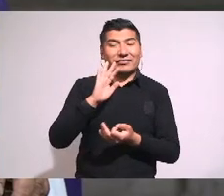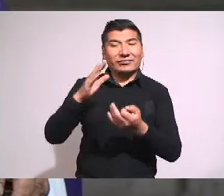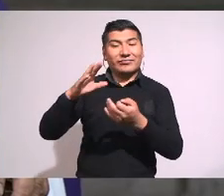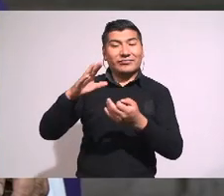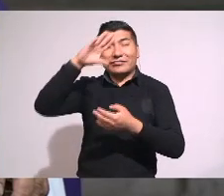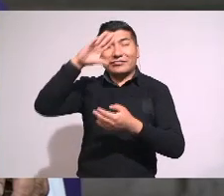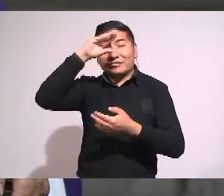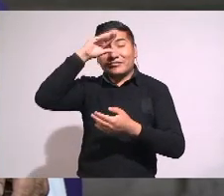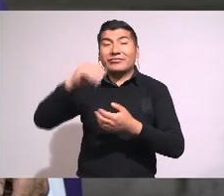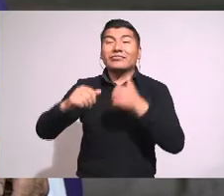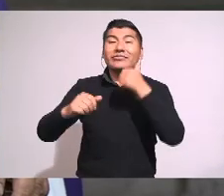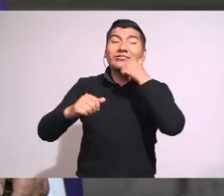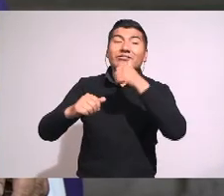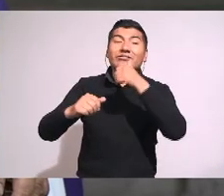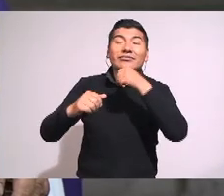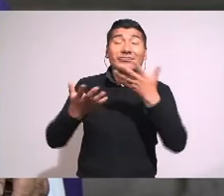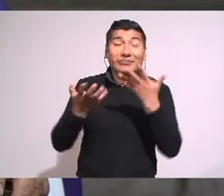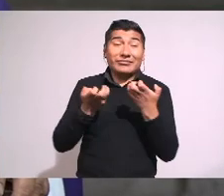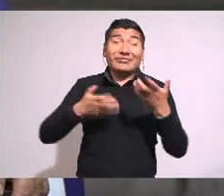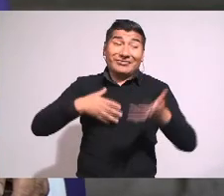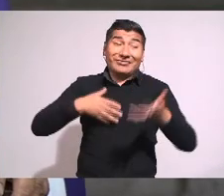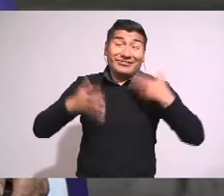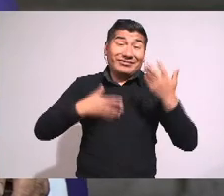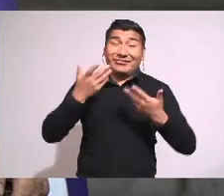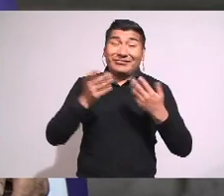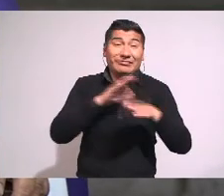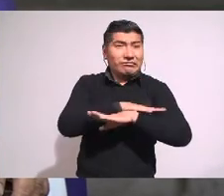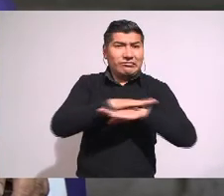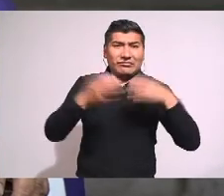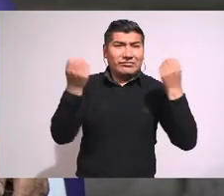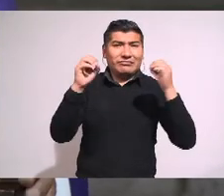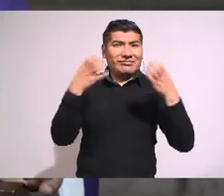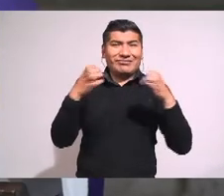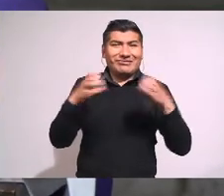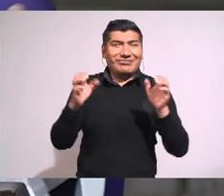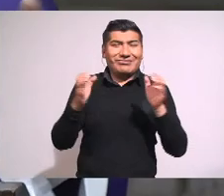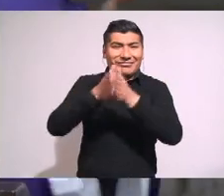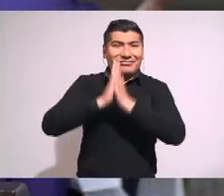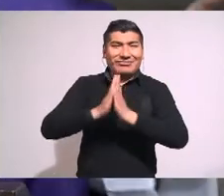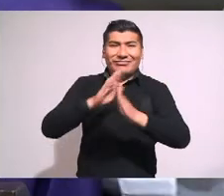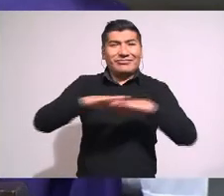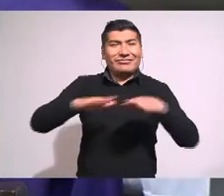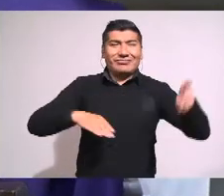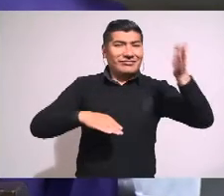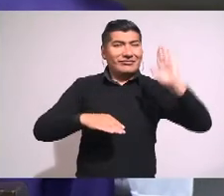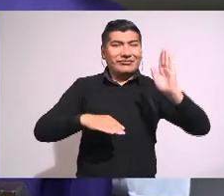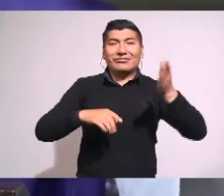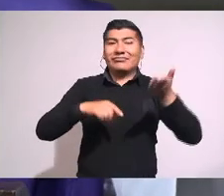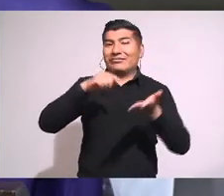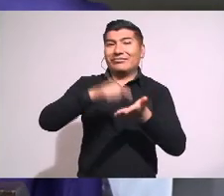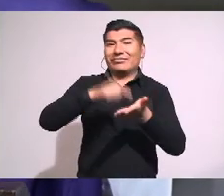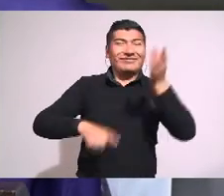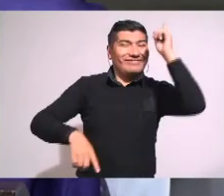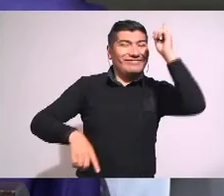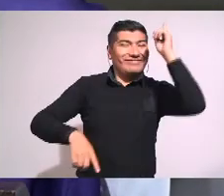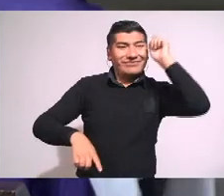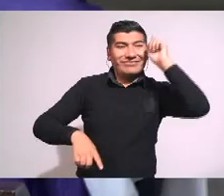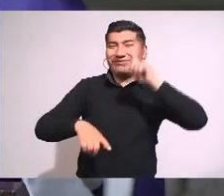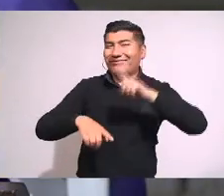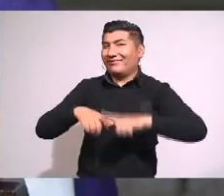algunos matrimonios quieren ser felices sin orar, sin Dios. Eso es imposible, queridos hermanos.